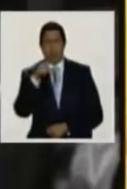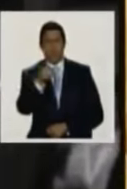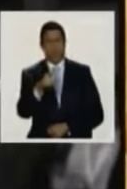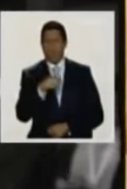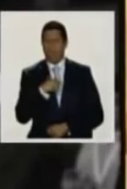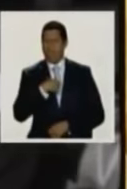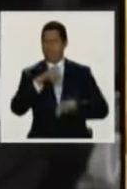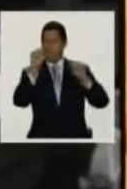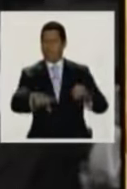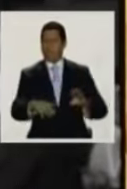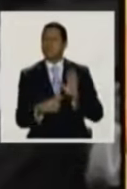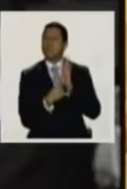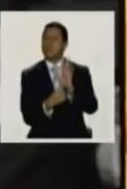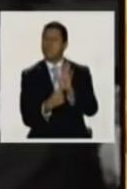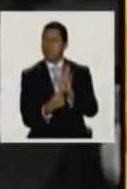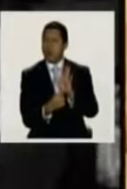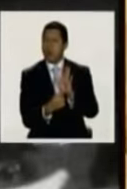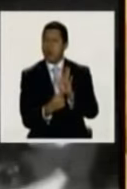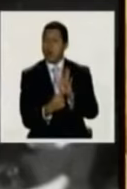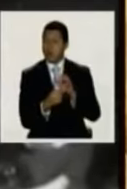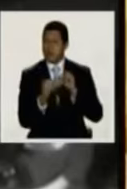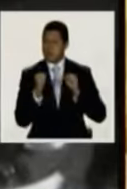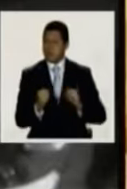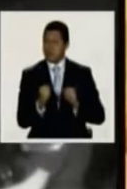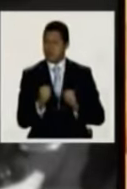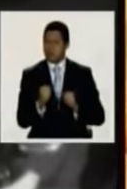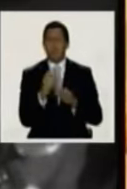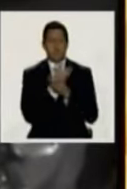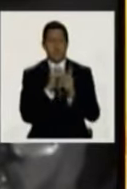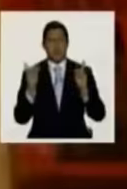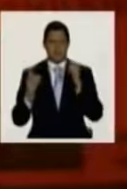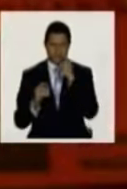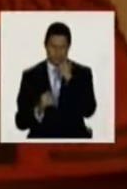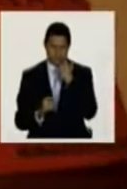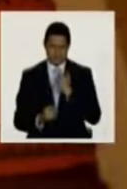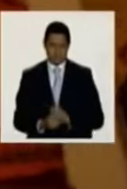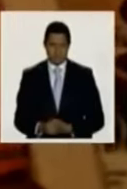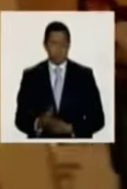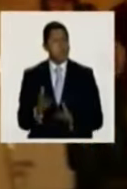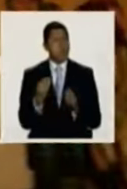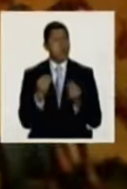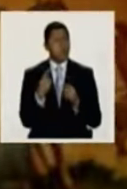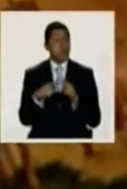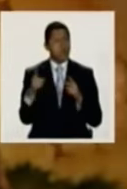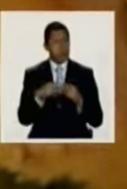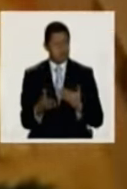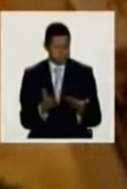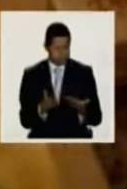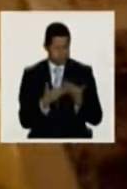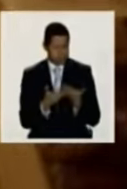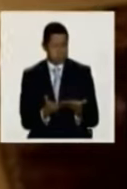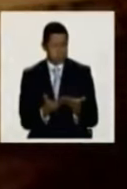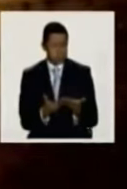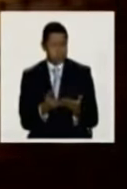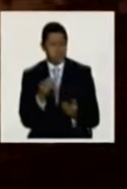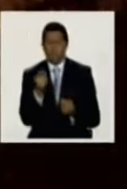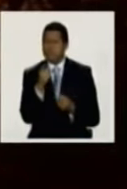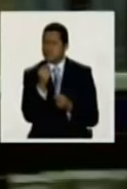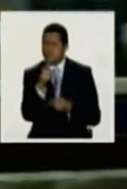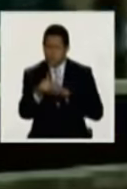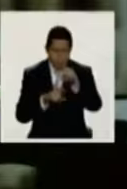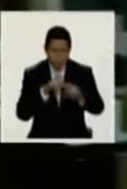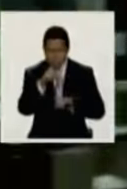esto sigue mostrando Gallegos su firme convicción democrática. De muchas obras de Rómulo Gallegos se han hecho